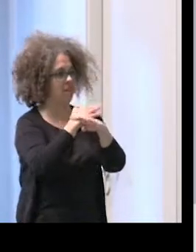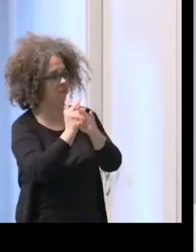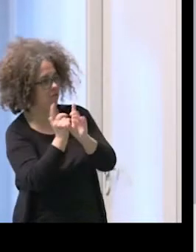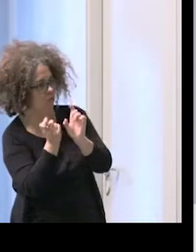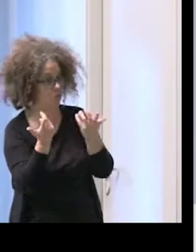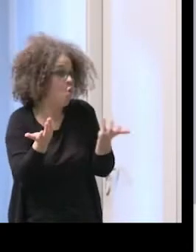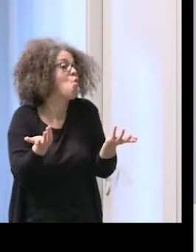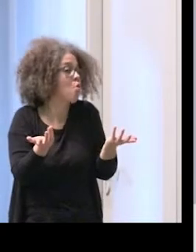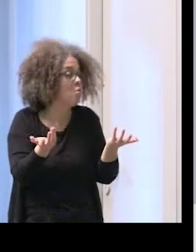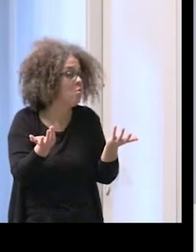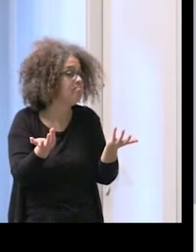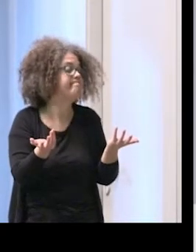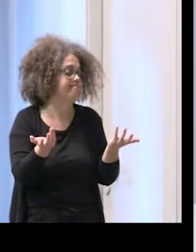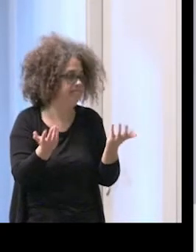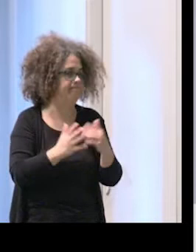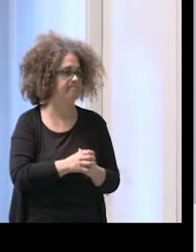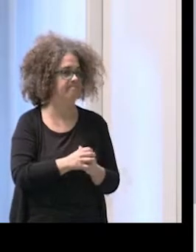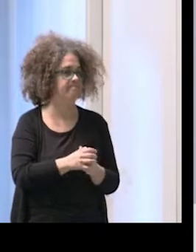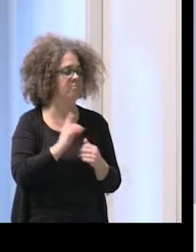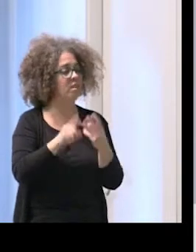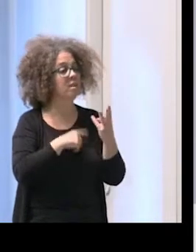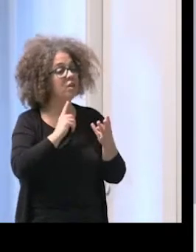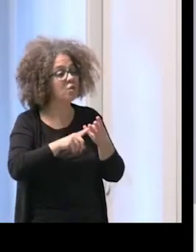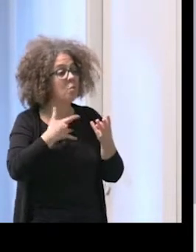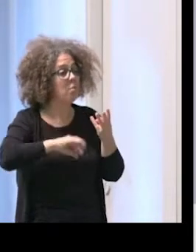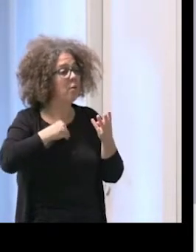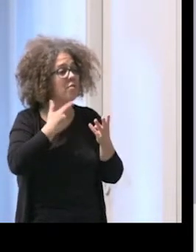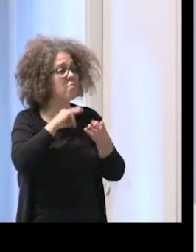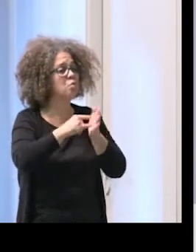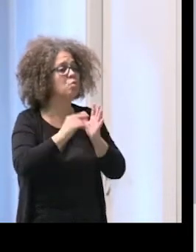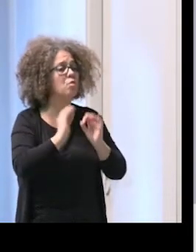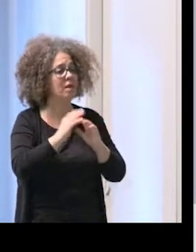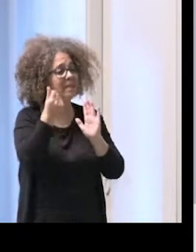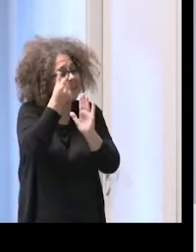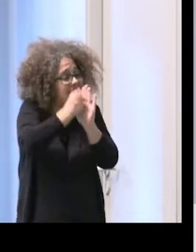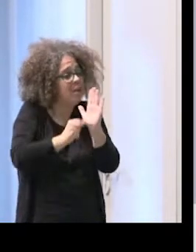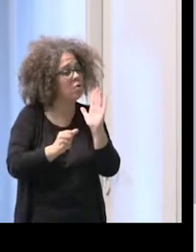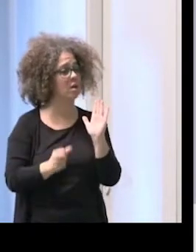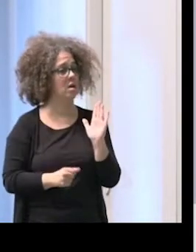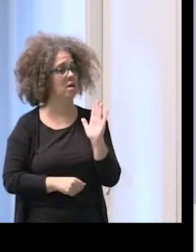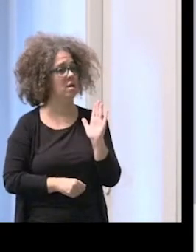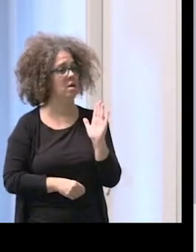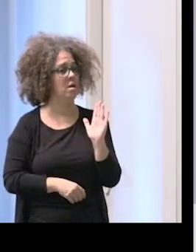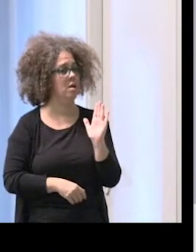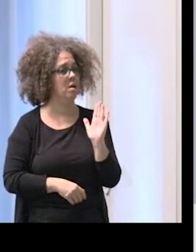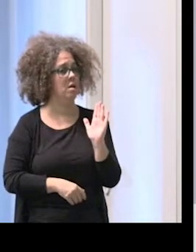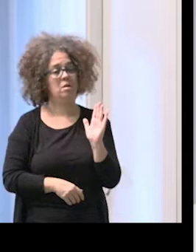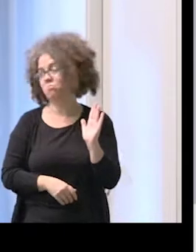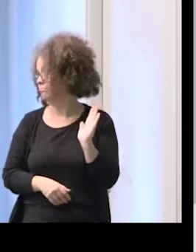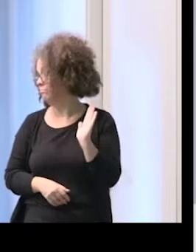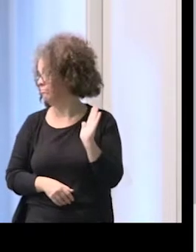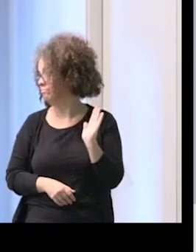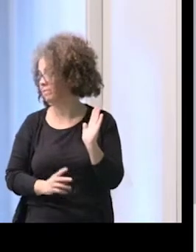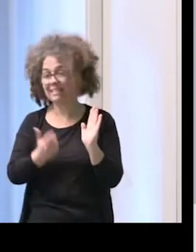dimensión que hay que tratar de solucionar es quirúrgicamente, si las vamos a poner en esta escala media, en esta cavidad